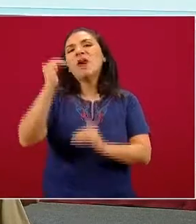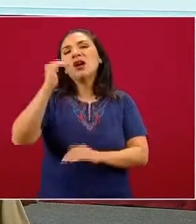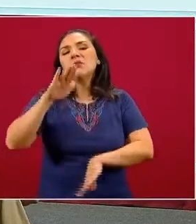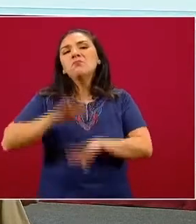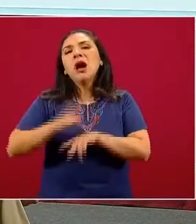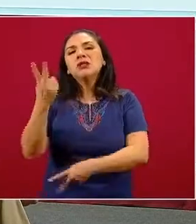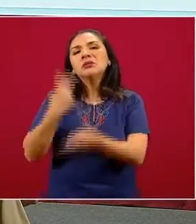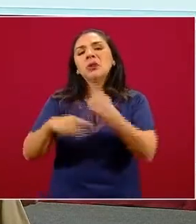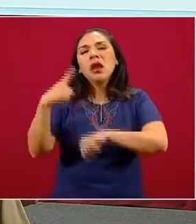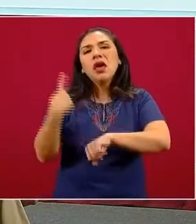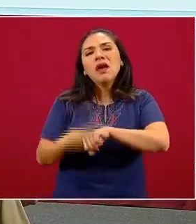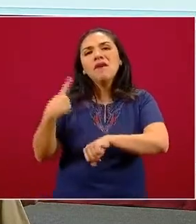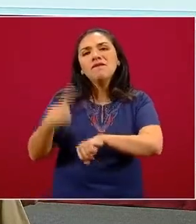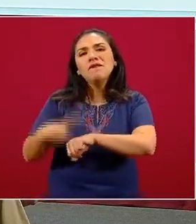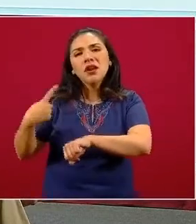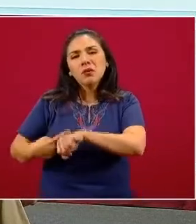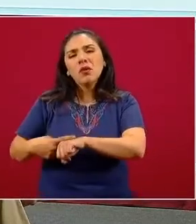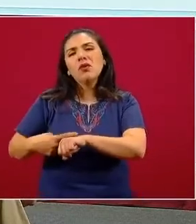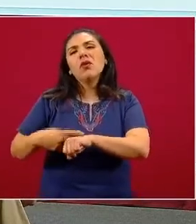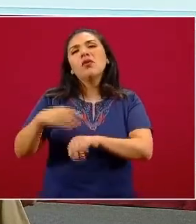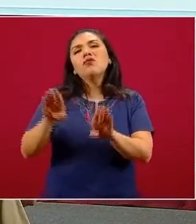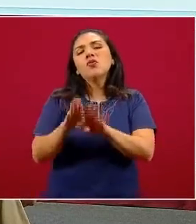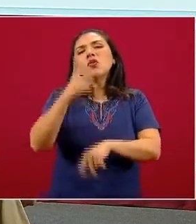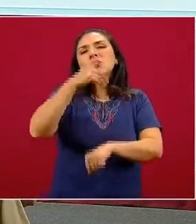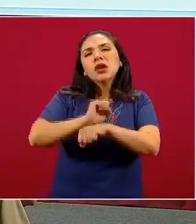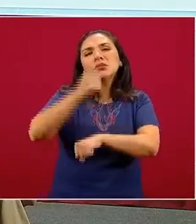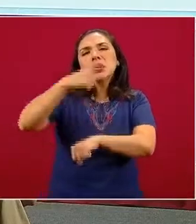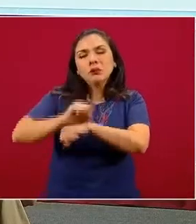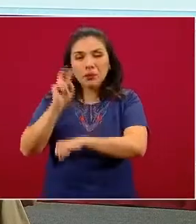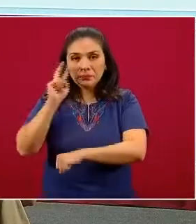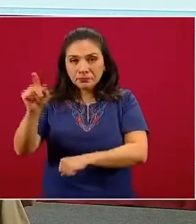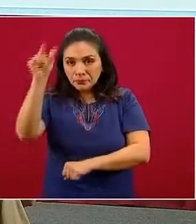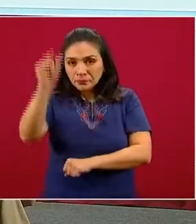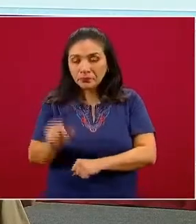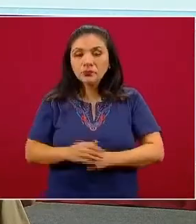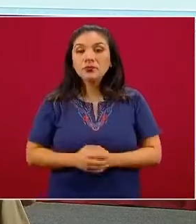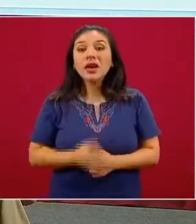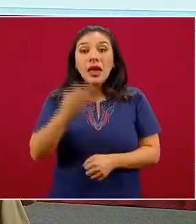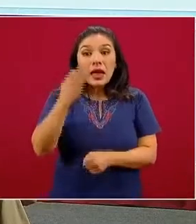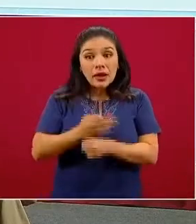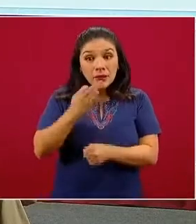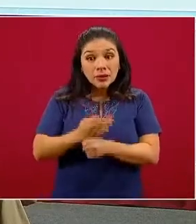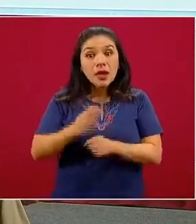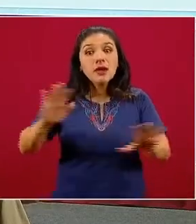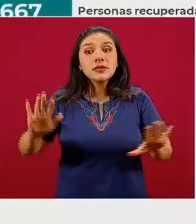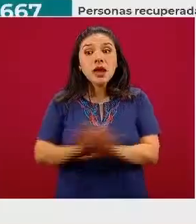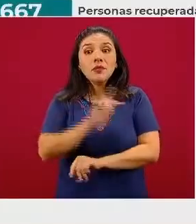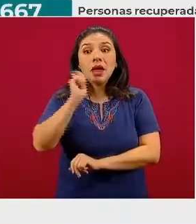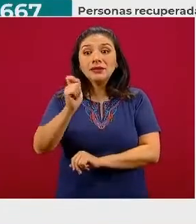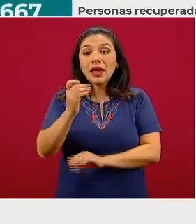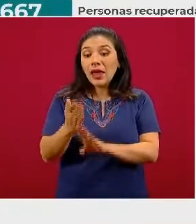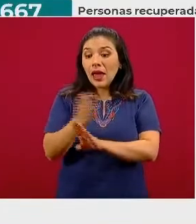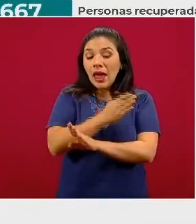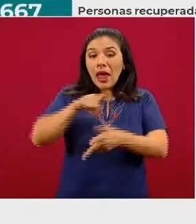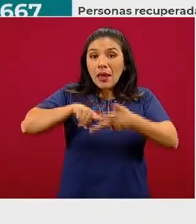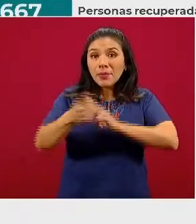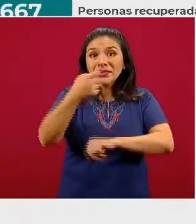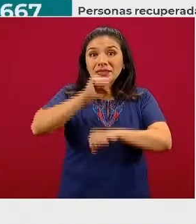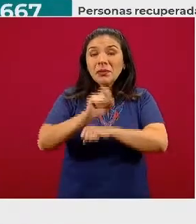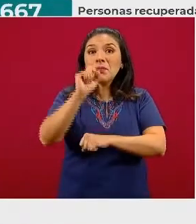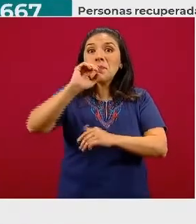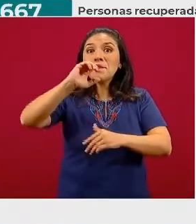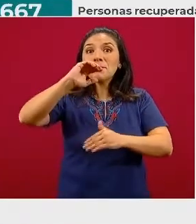el número de casos estimados de cada una de las semanas. En este momento cambiamos de haber iniciado la semana con